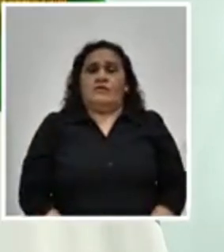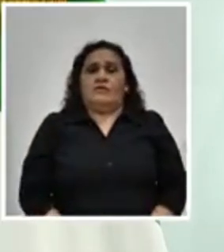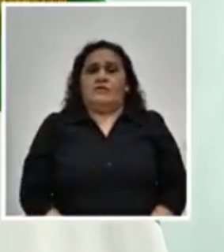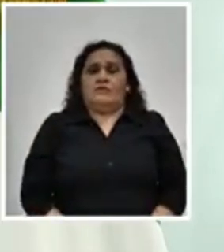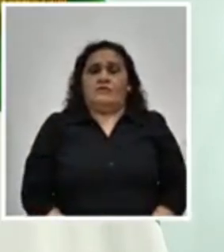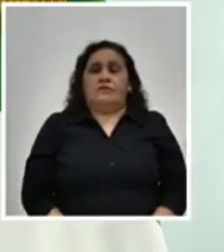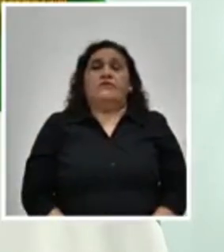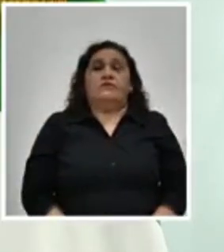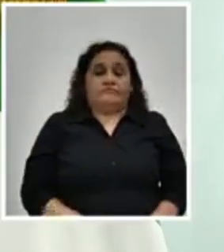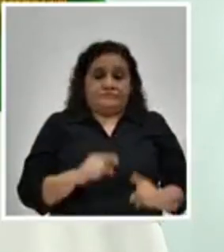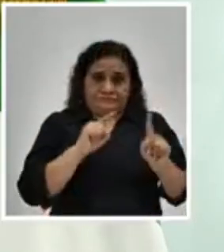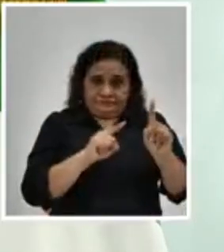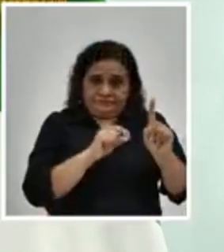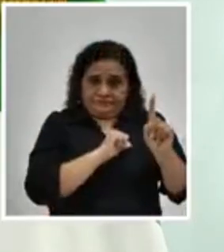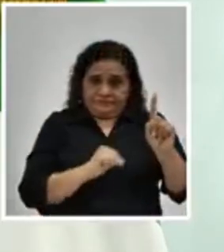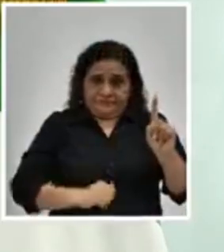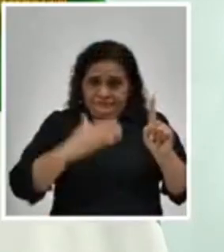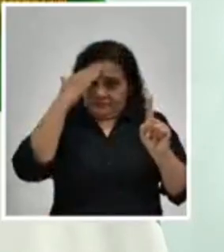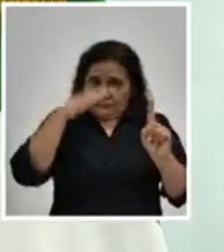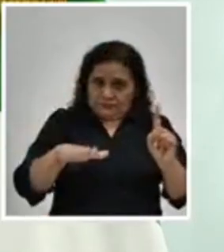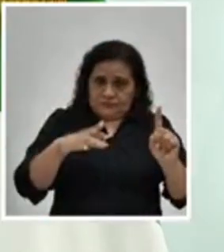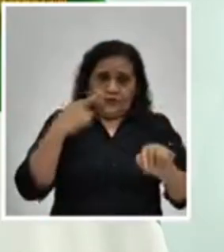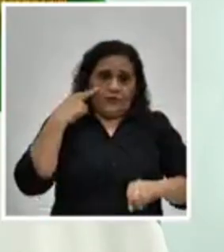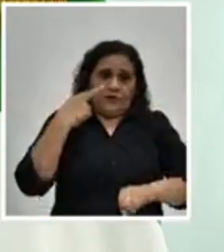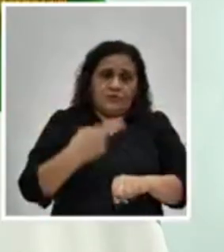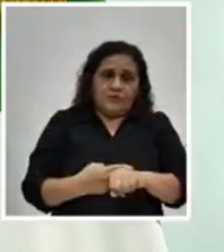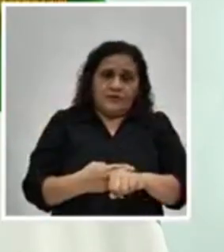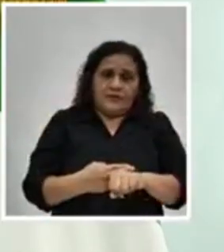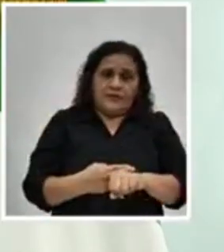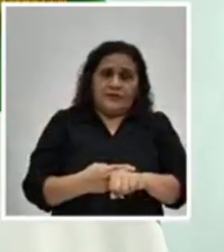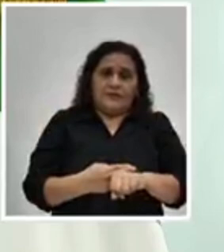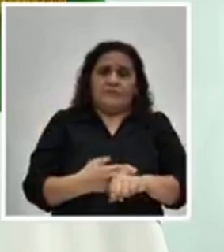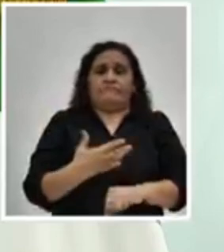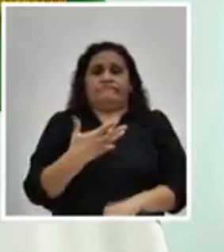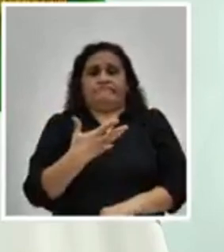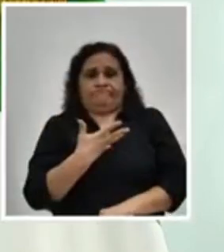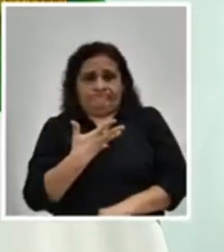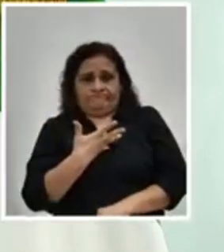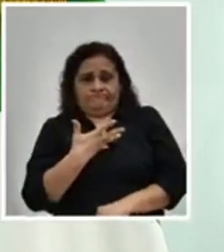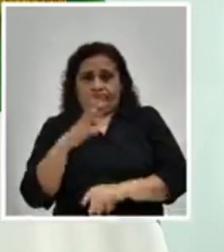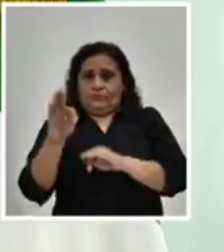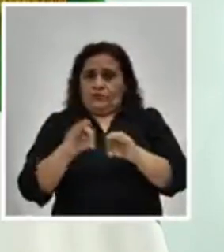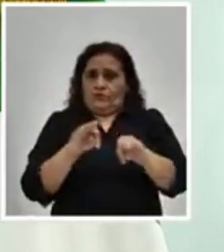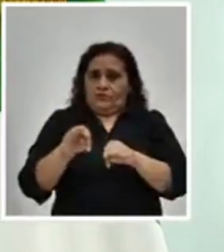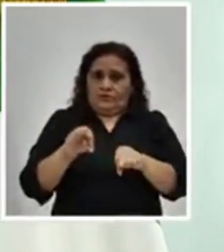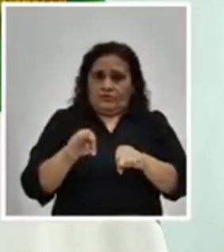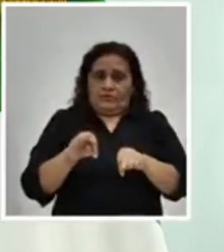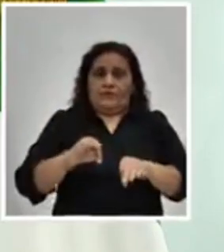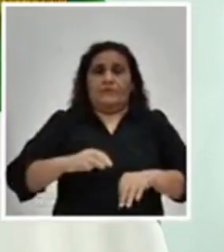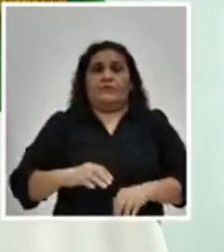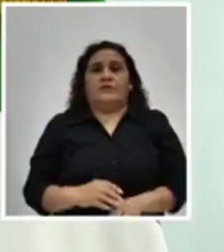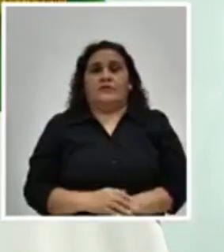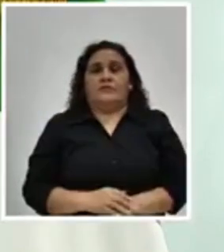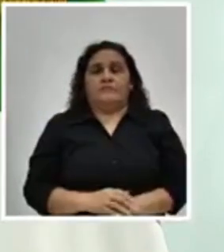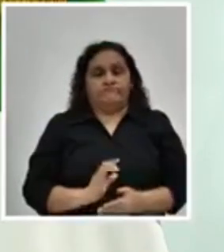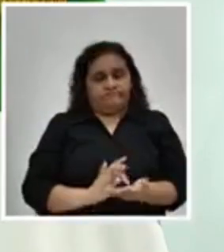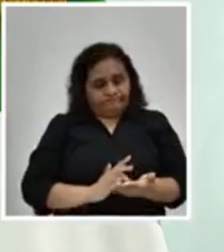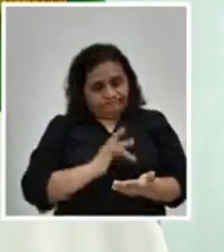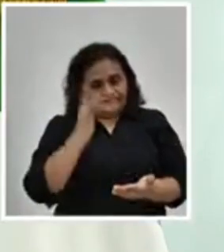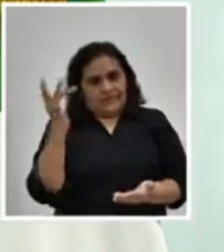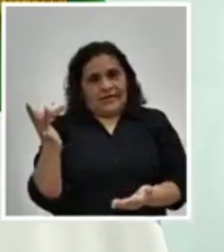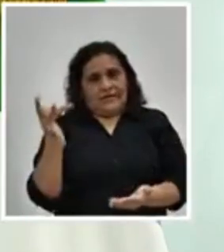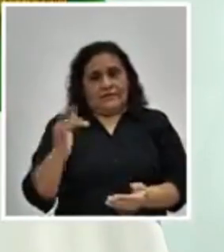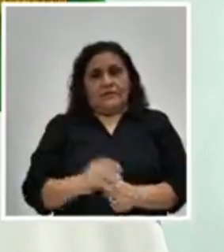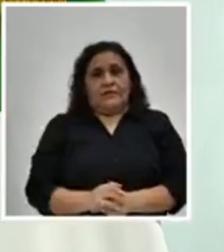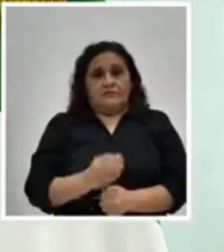Estoy consciente de la gran responsabilidad que me fue conferida. Es por ello que agradezco